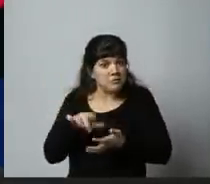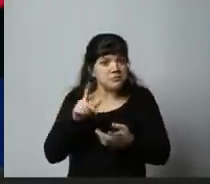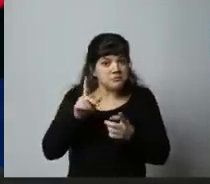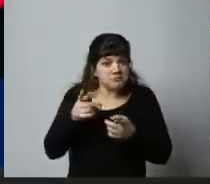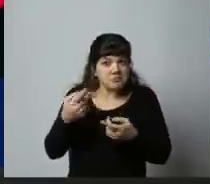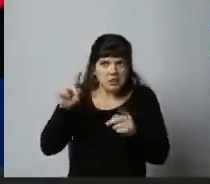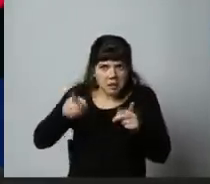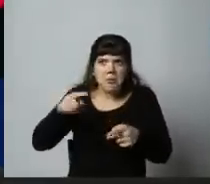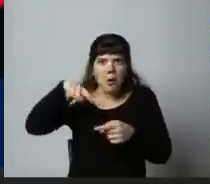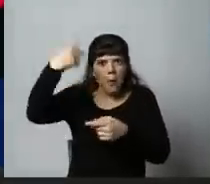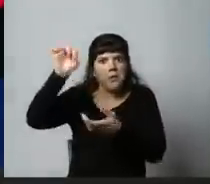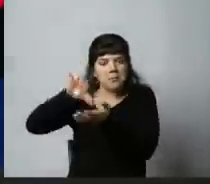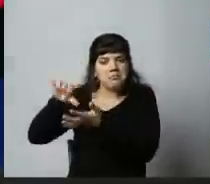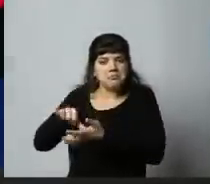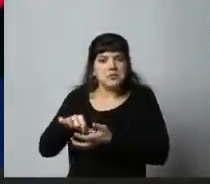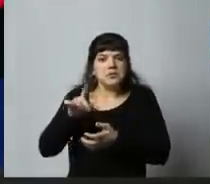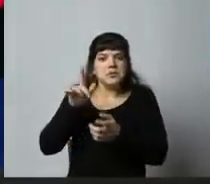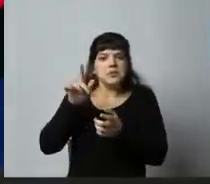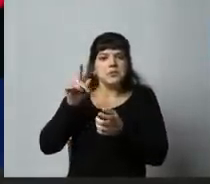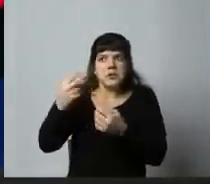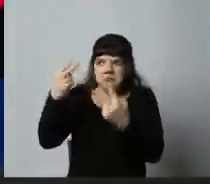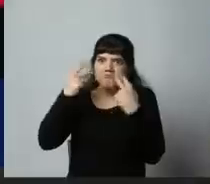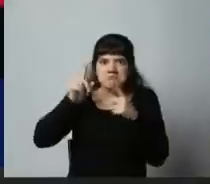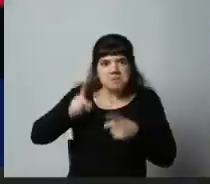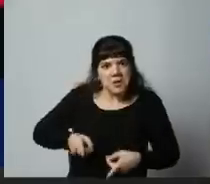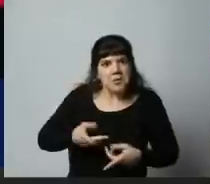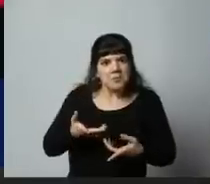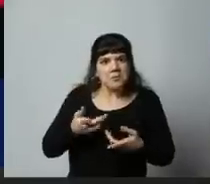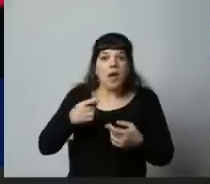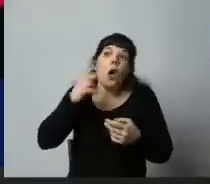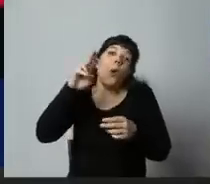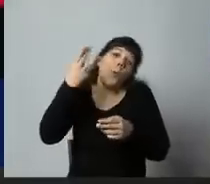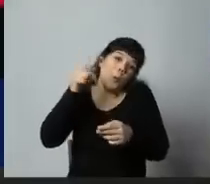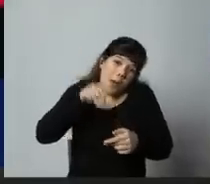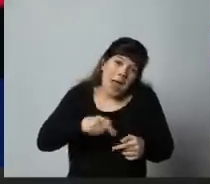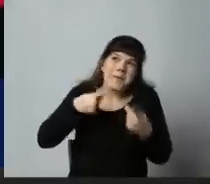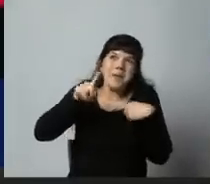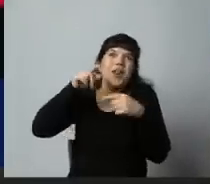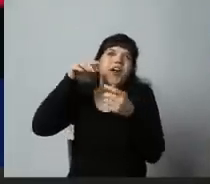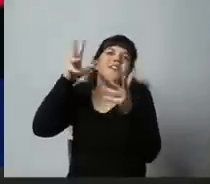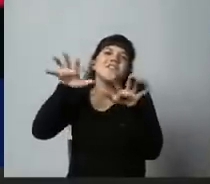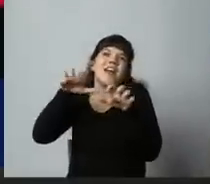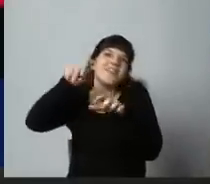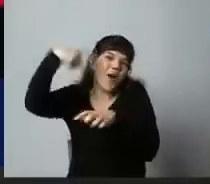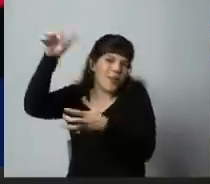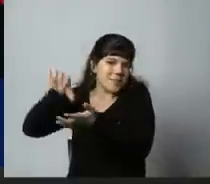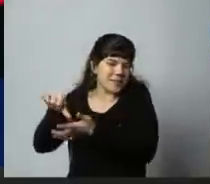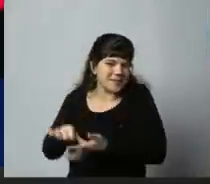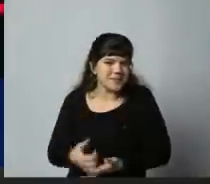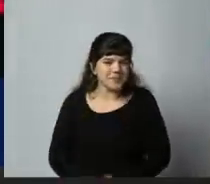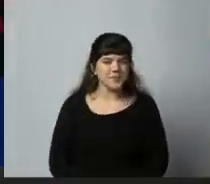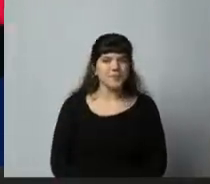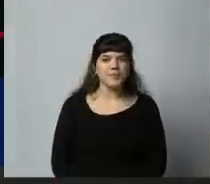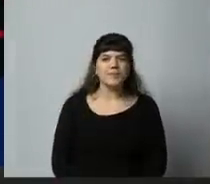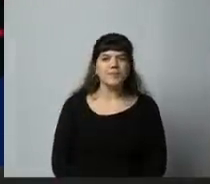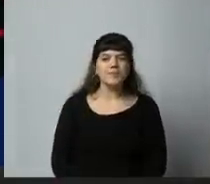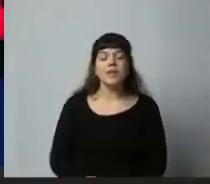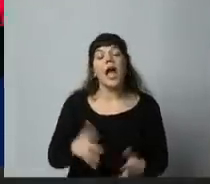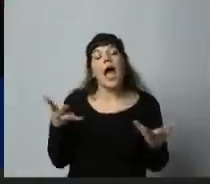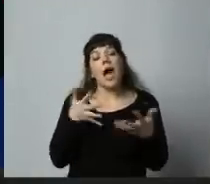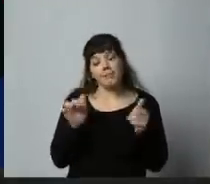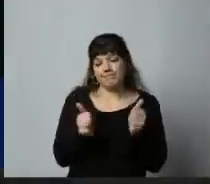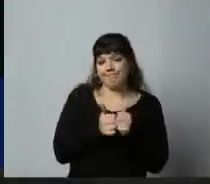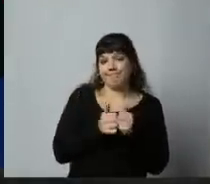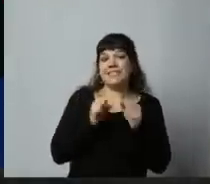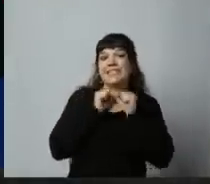nos miran muchos uruguayos y uruguayas que están desperdigados por el mundo pero prendidos a este programa nos acompaña ahora el secretario